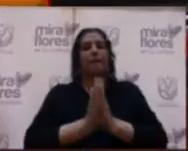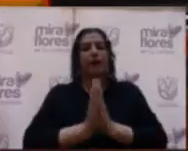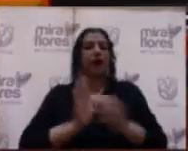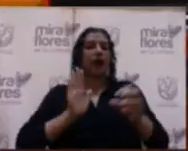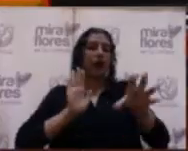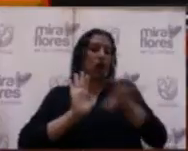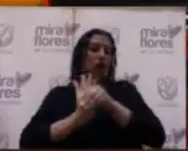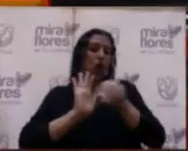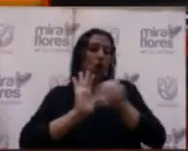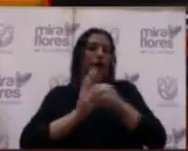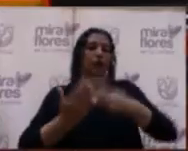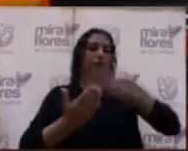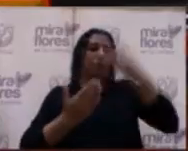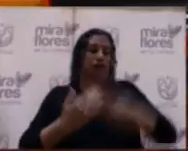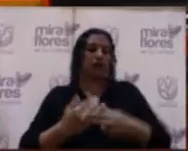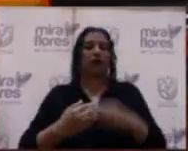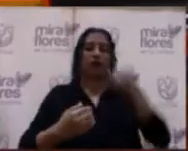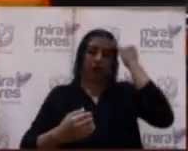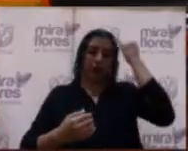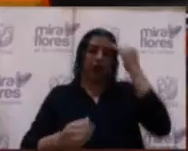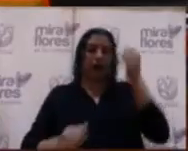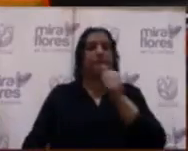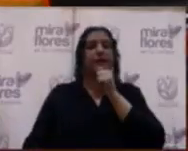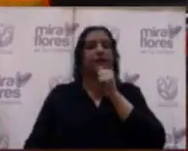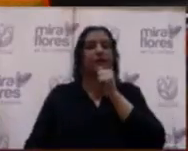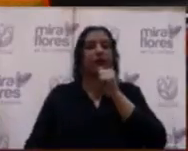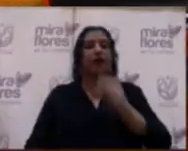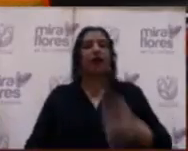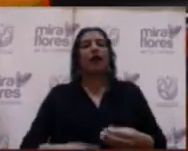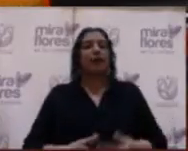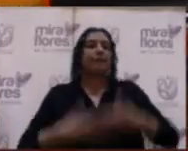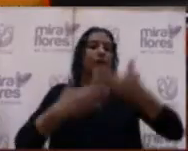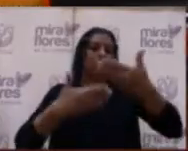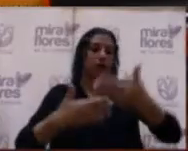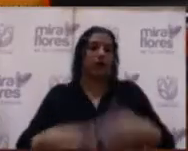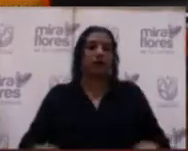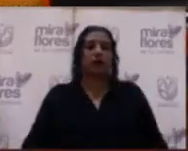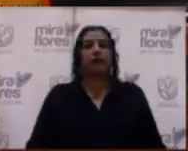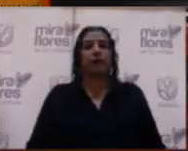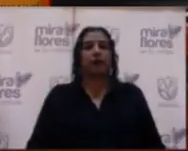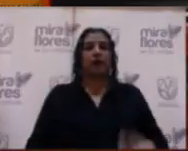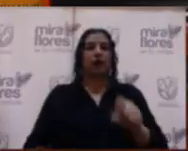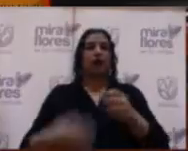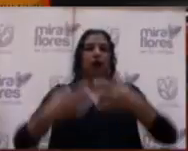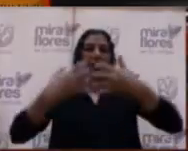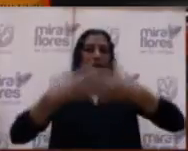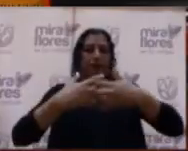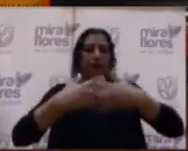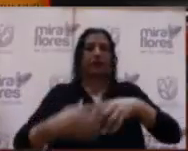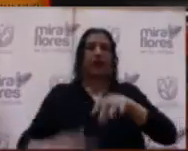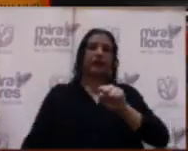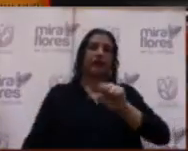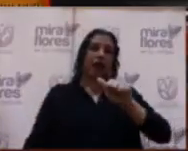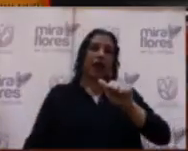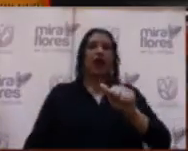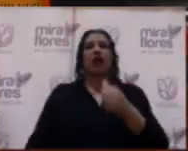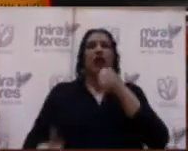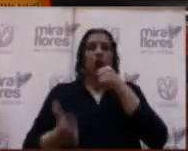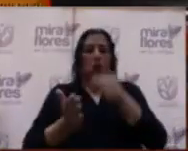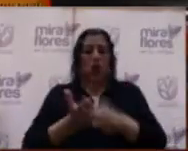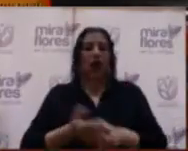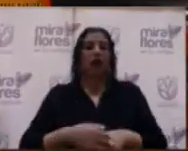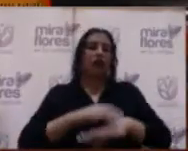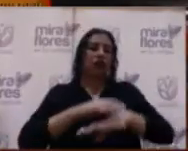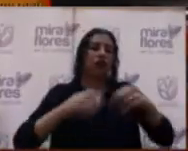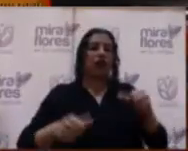del proyecto de iniciativa privada Miraflores Sports, propuesto por Utopia Holding S.A., con carta